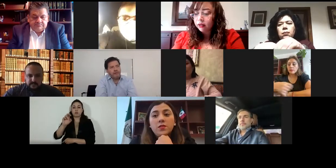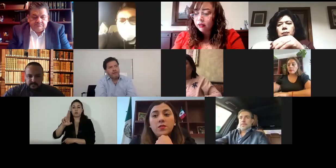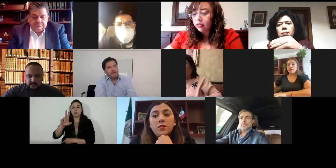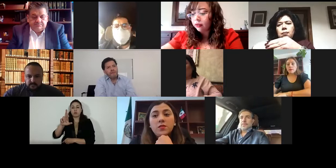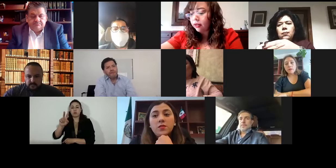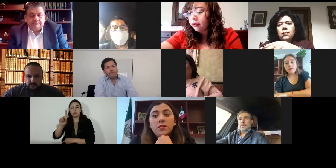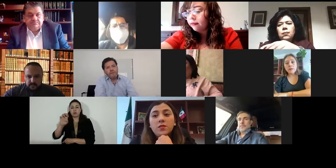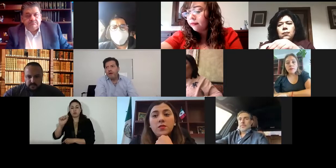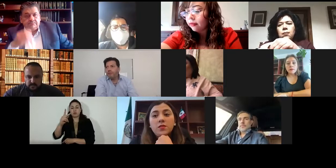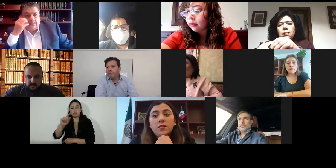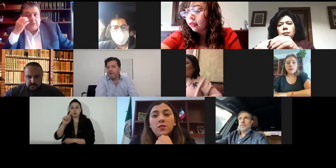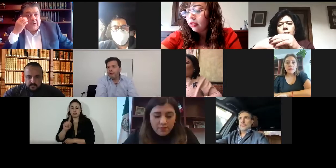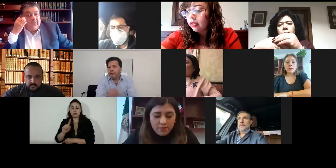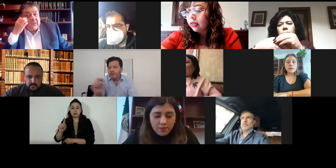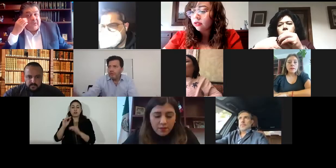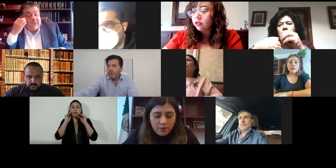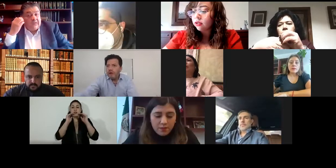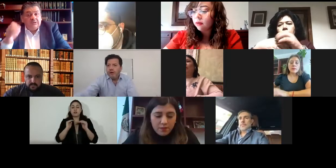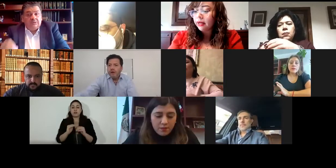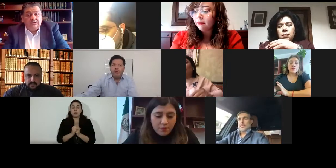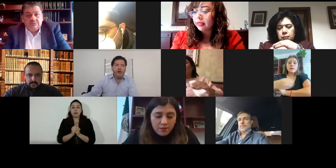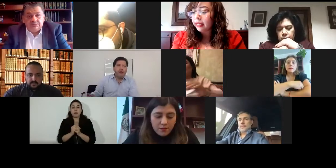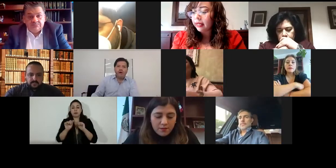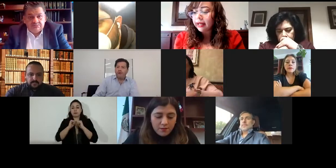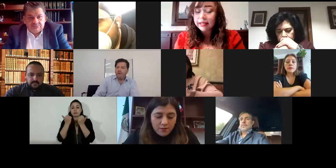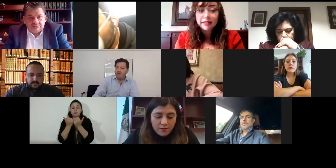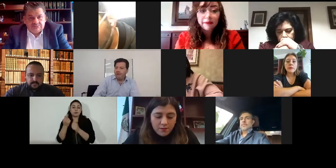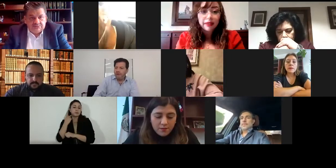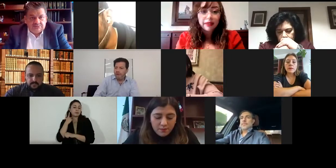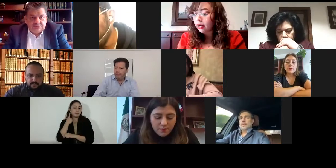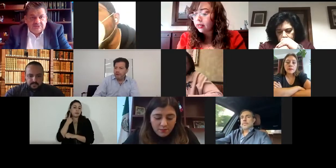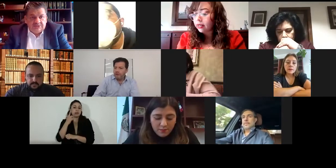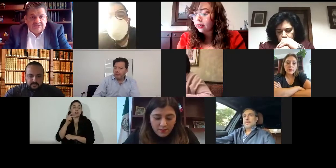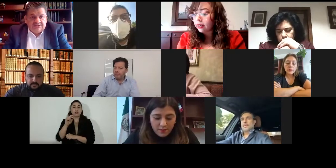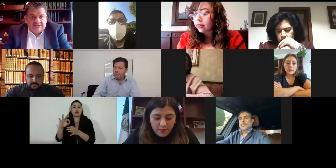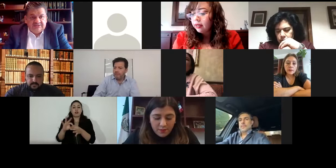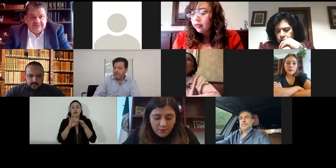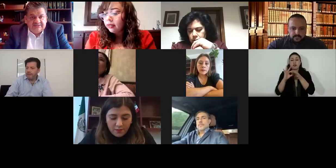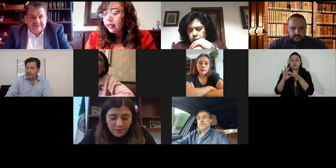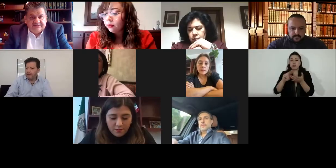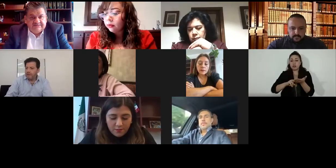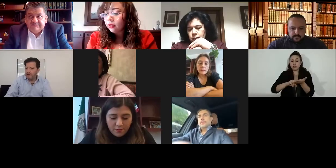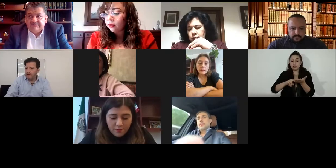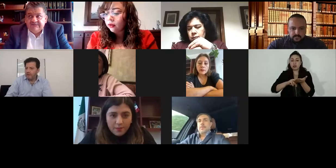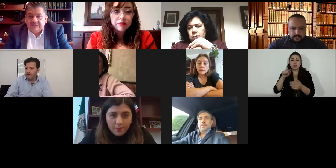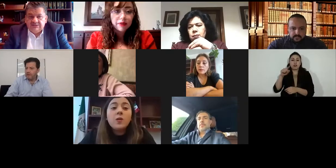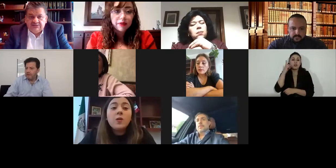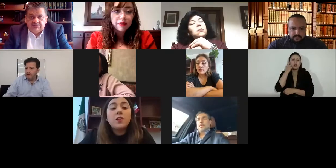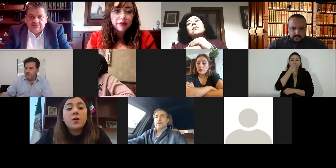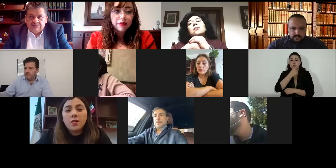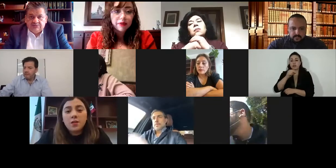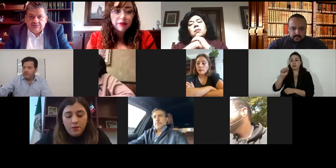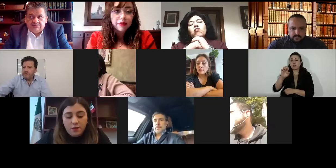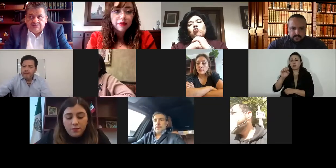Reyes, vicecoordinadora. De la Asociación Parlamentaria Alianza Verde Juntos por la Ciudad, el diputado Jesús